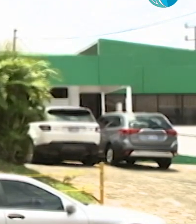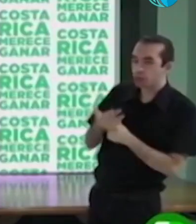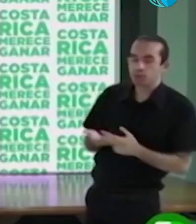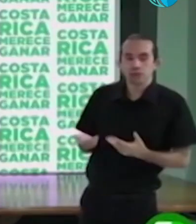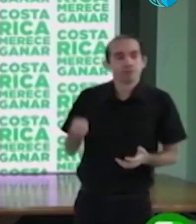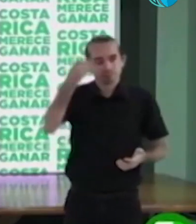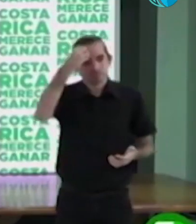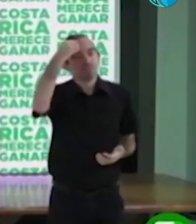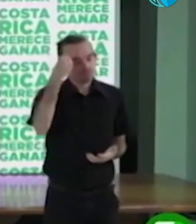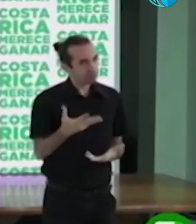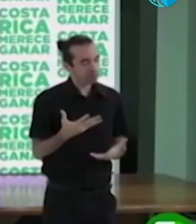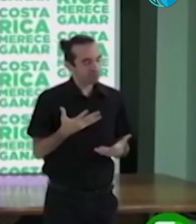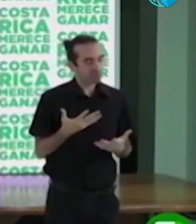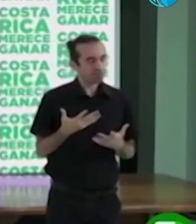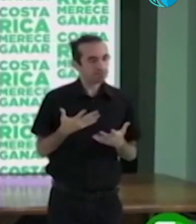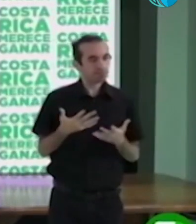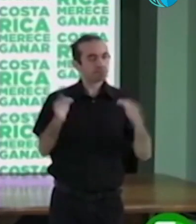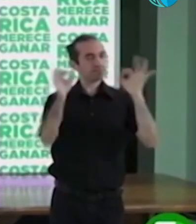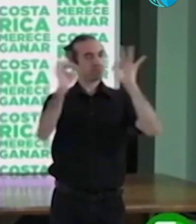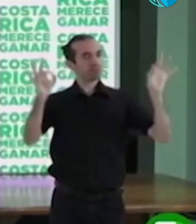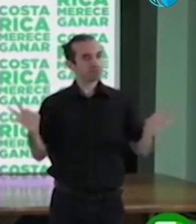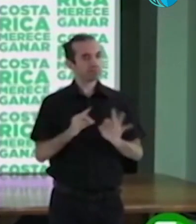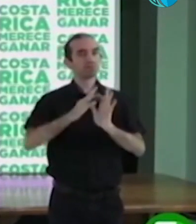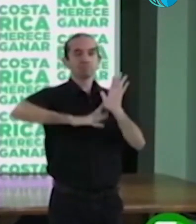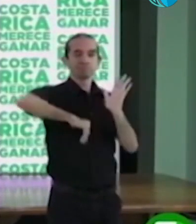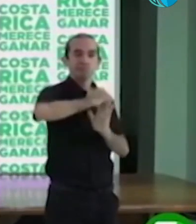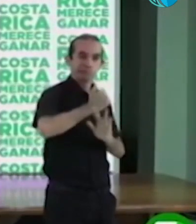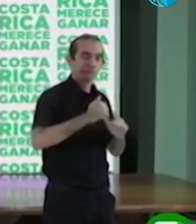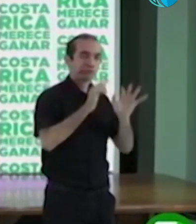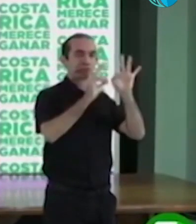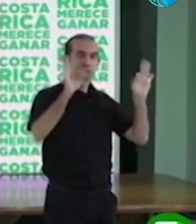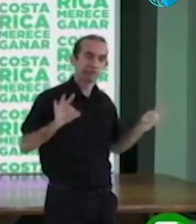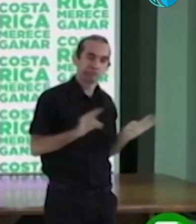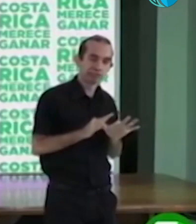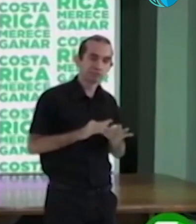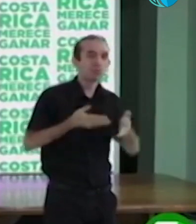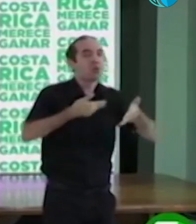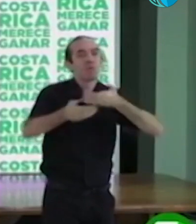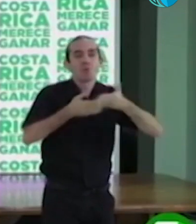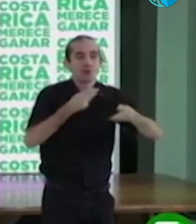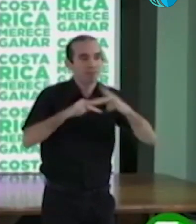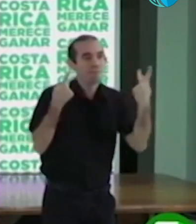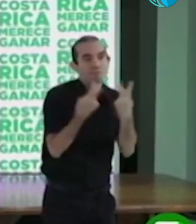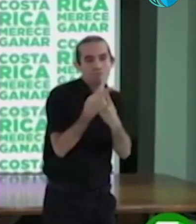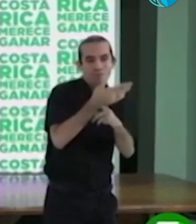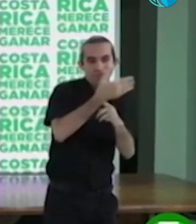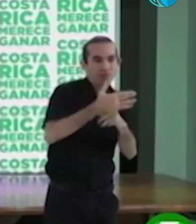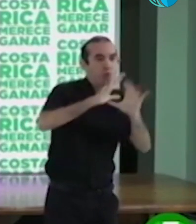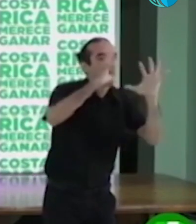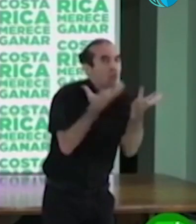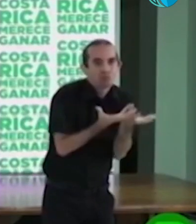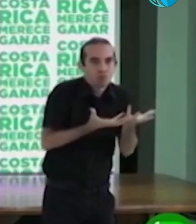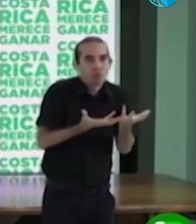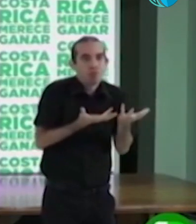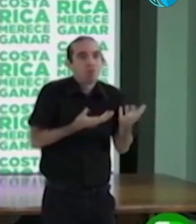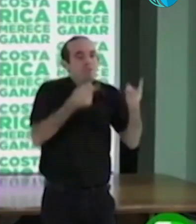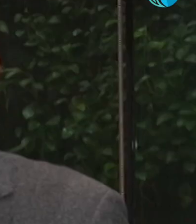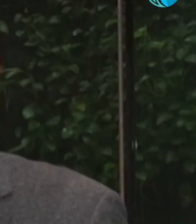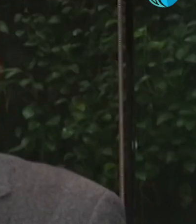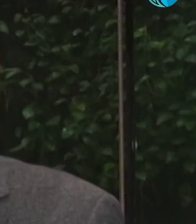mientras que otros invitan a los demás a abrir su cuenta para ver de dónde vienen los dineros de esta inscripción. Tenemos que asumirlo